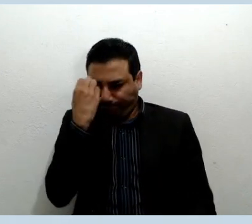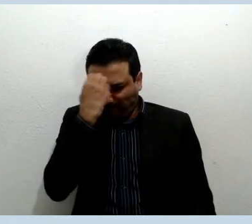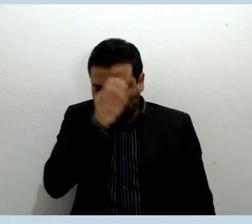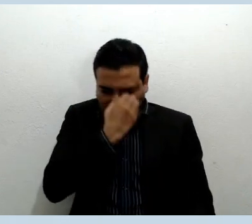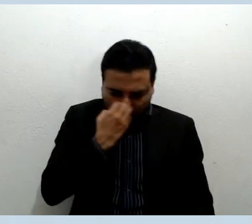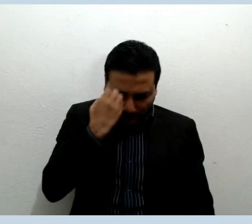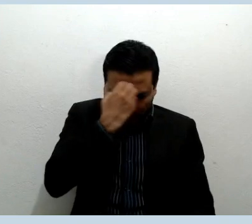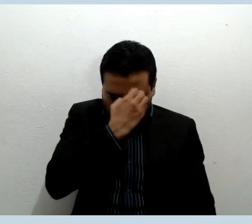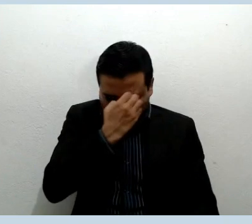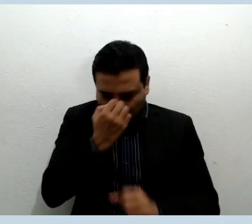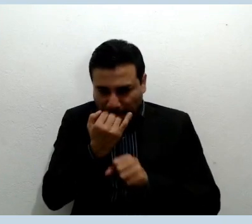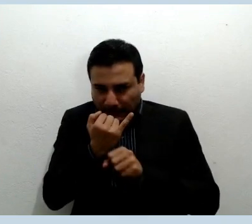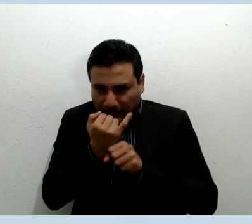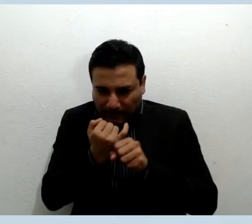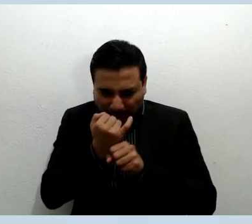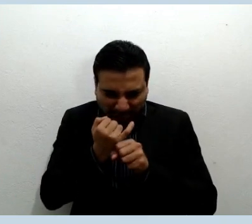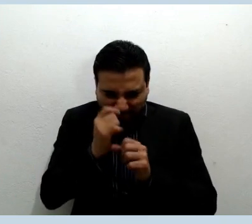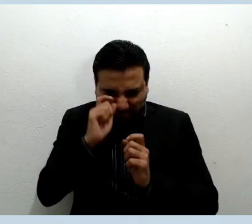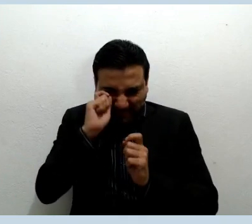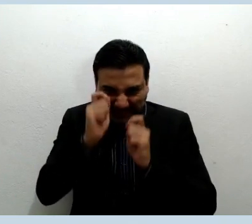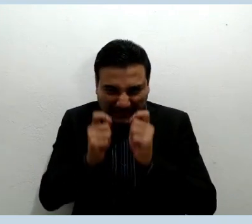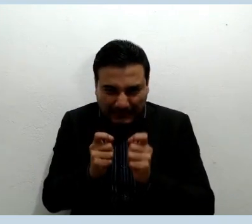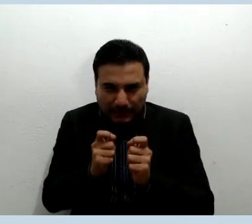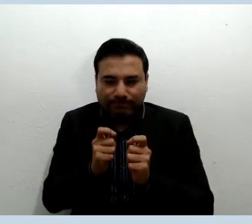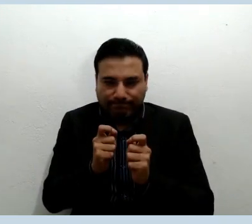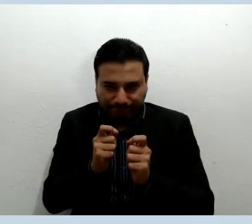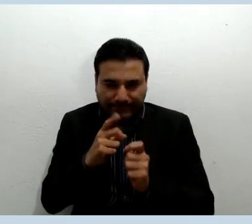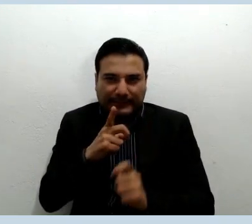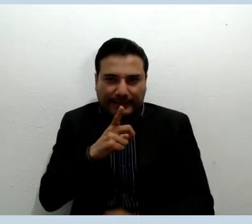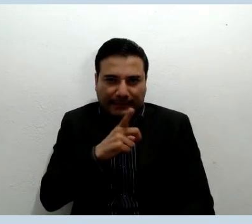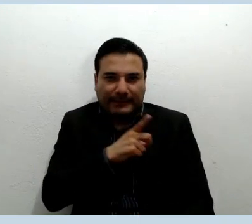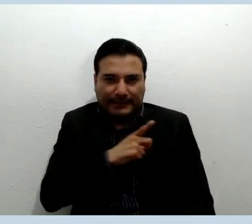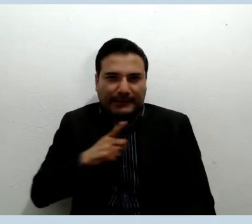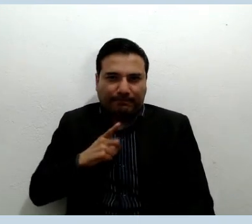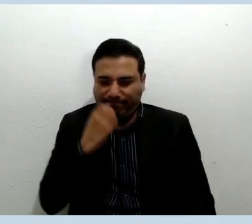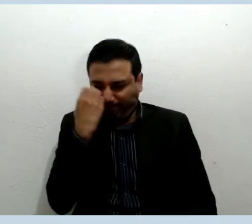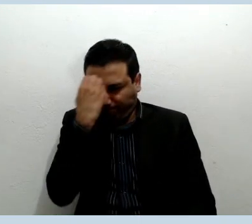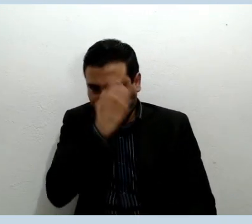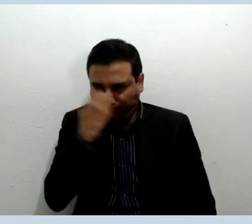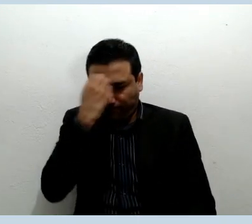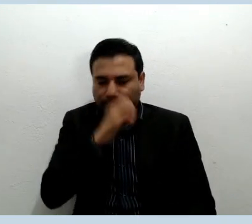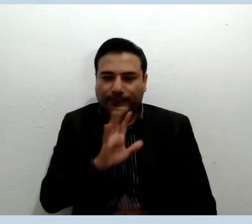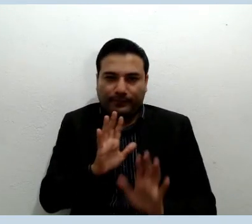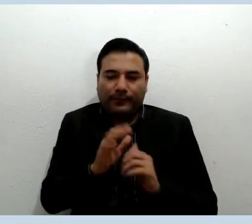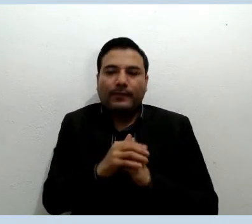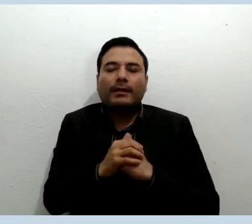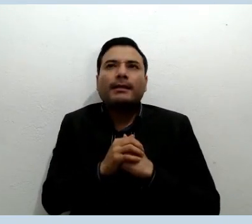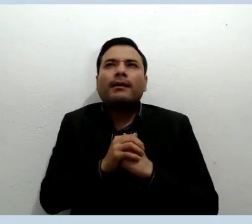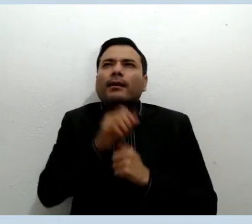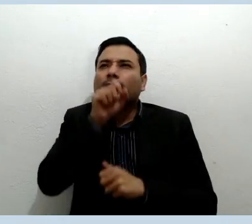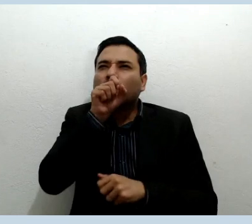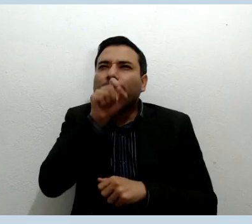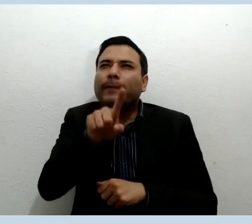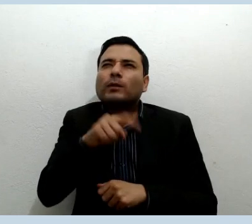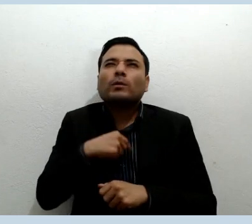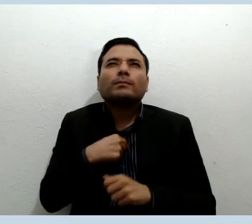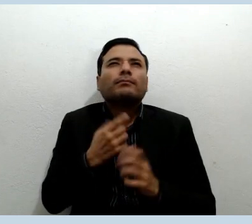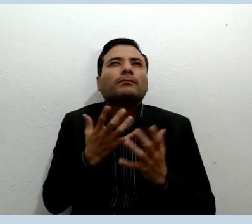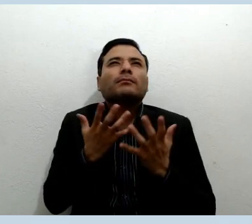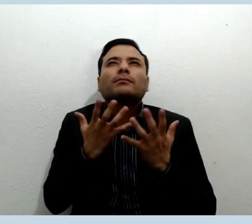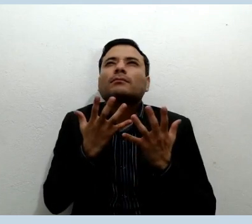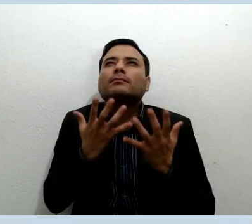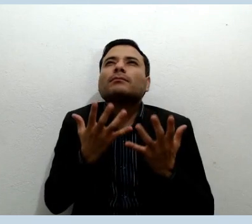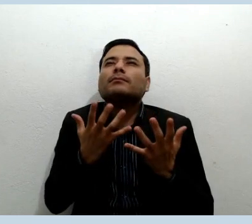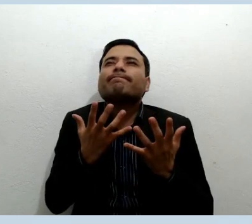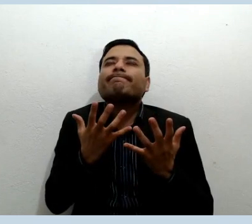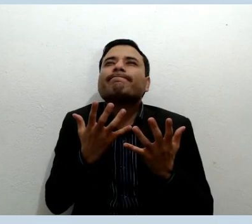autocrítica eh Y también deseo que Y esto es un